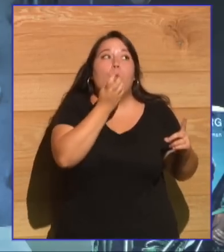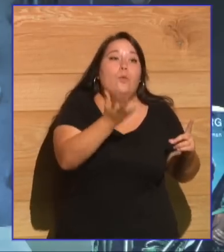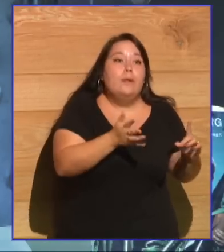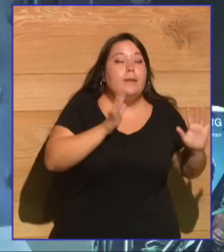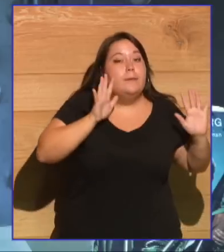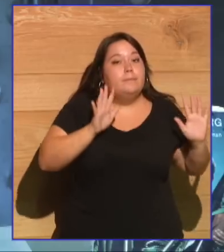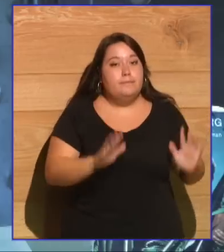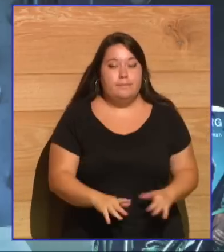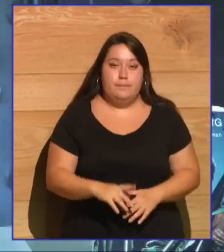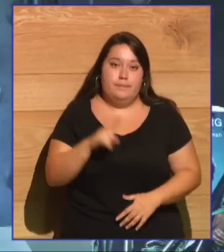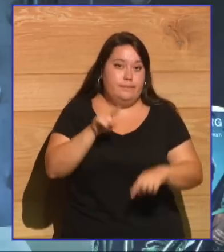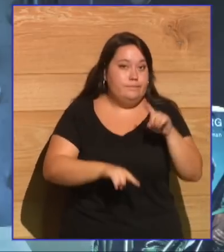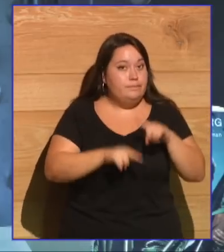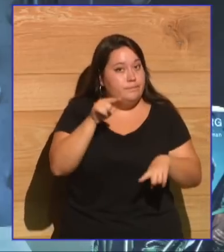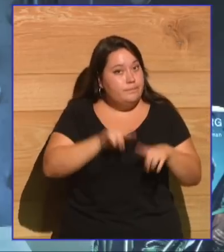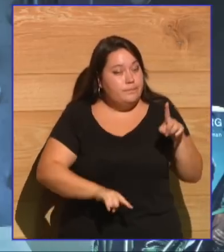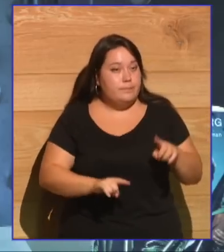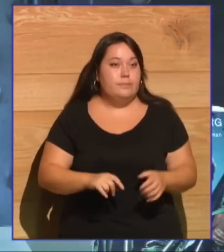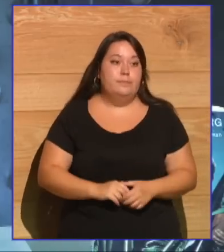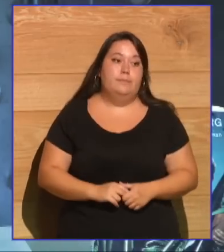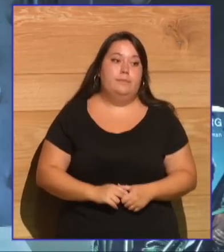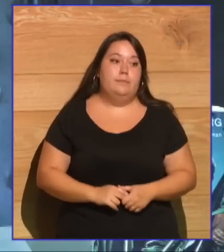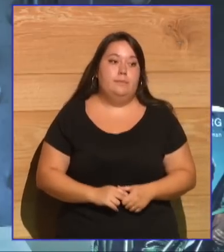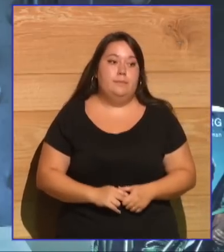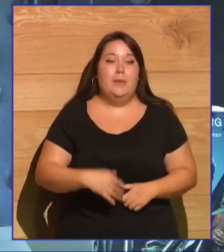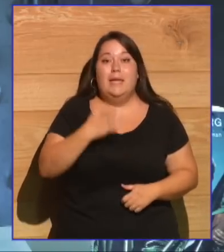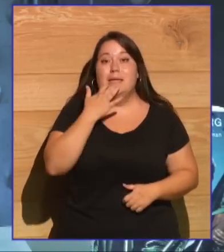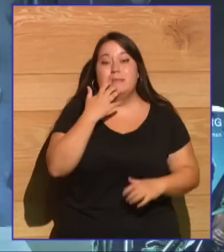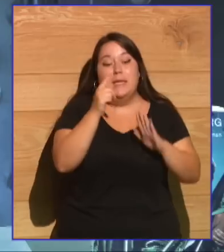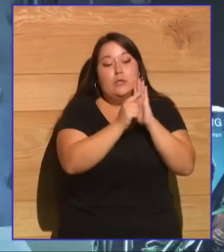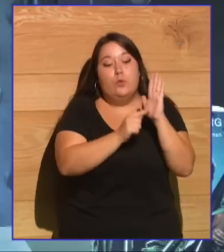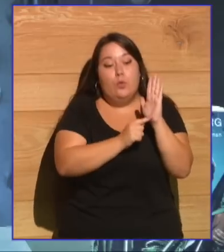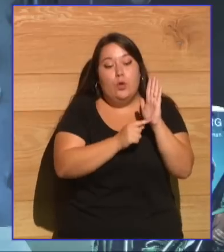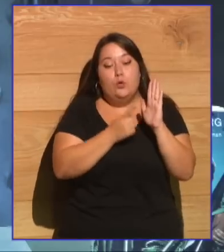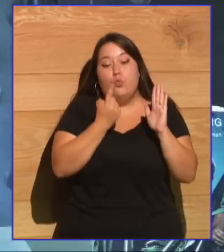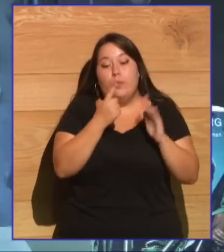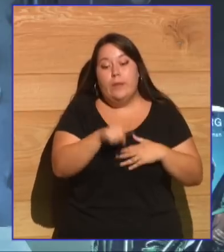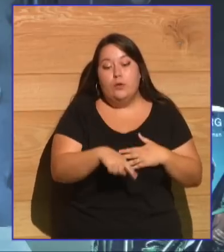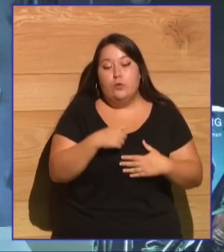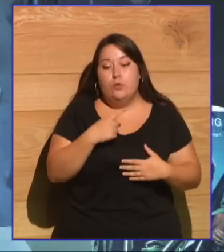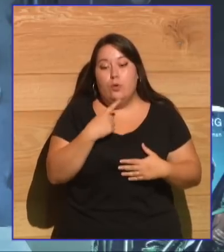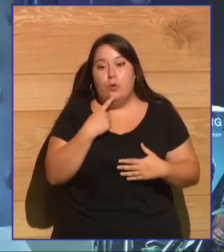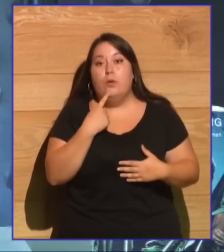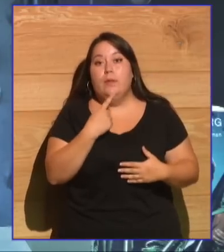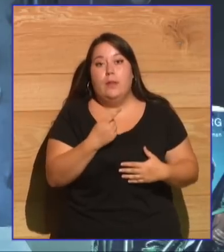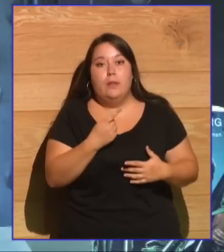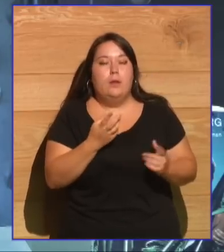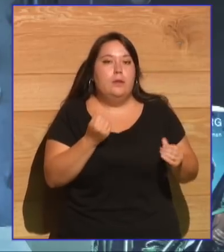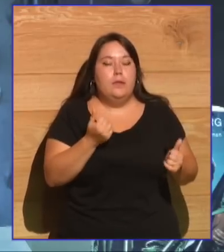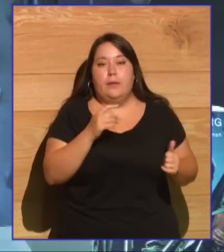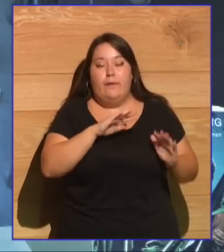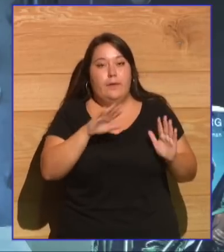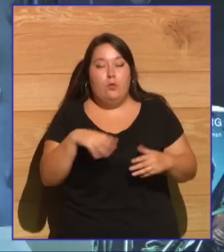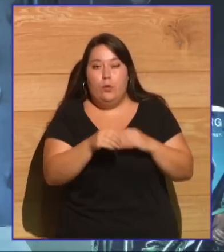determinado lugar y que hacen que sí y si esas instrucciones se las hubieran visto dar a un director que luego no llegó a nada seguramente sus recuerdos no serían